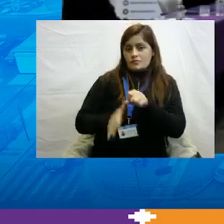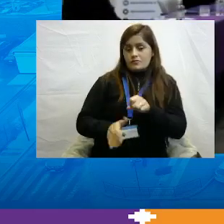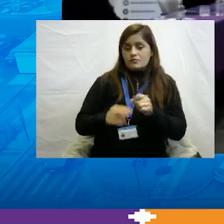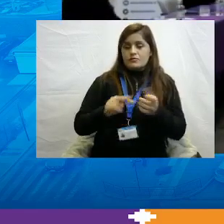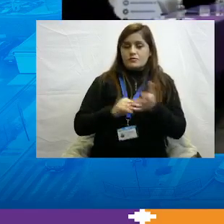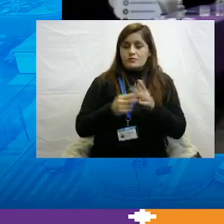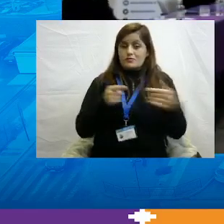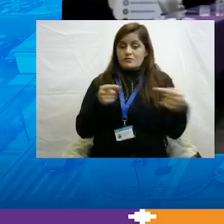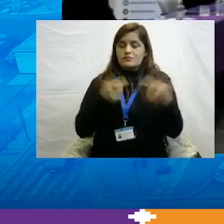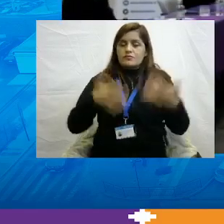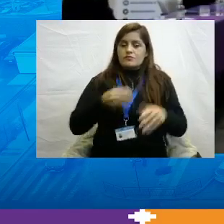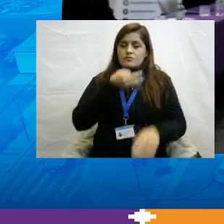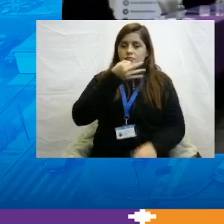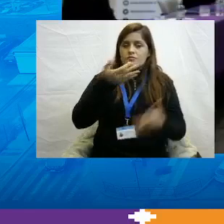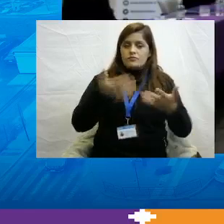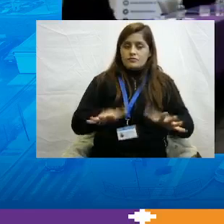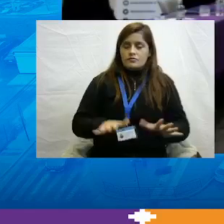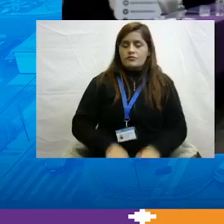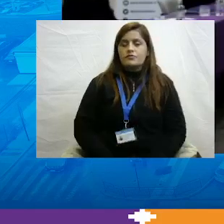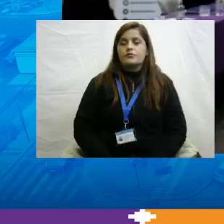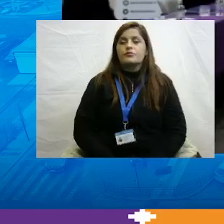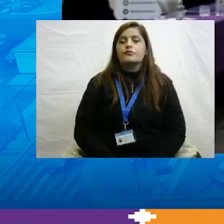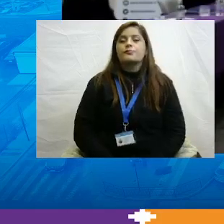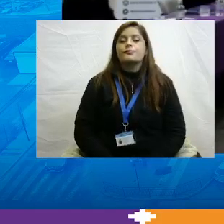Gracias, Luis. Concejal, ¿hay alguna duda?